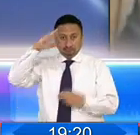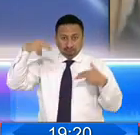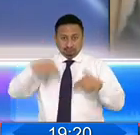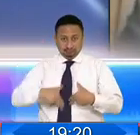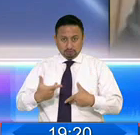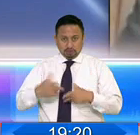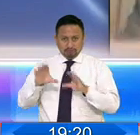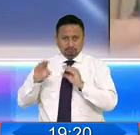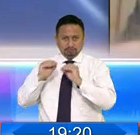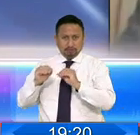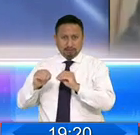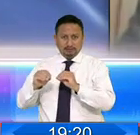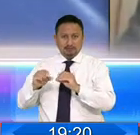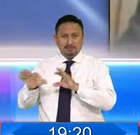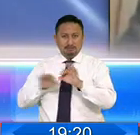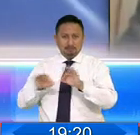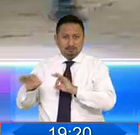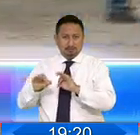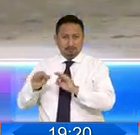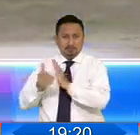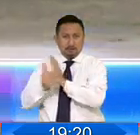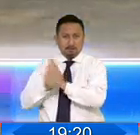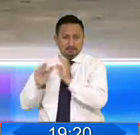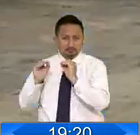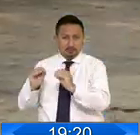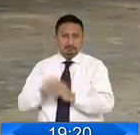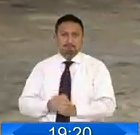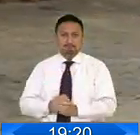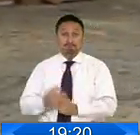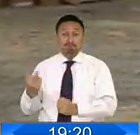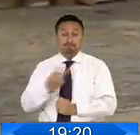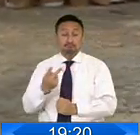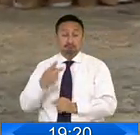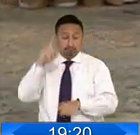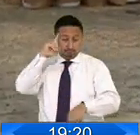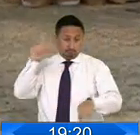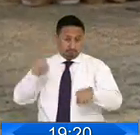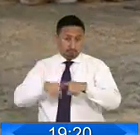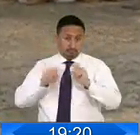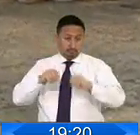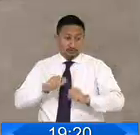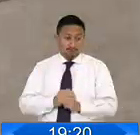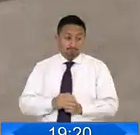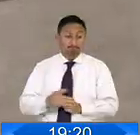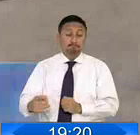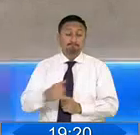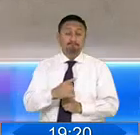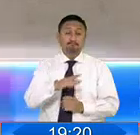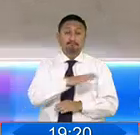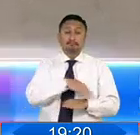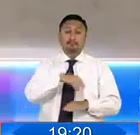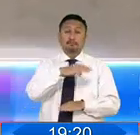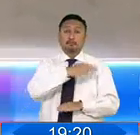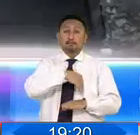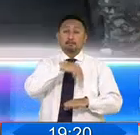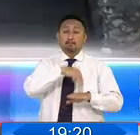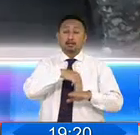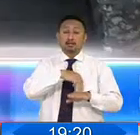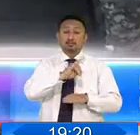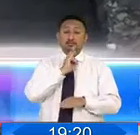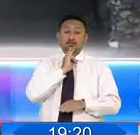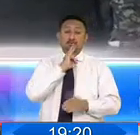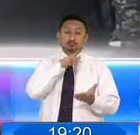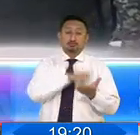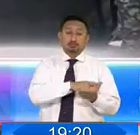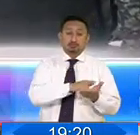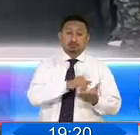sistema penitenciario, al Ministerio de Gobierno. Ambos coinciden en que, por ejemplo, fue un error la salida de la base de Manta, expulsión que se realizó